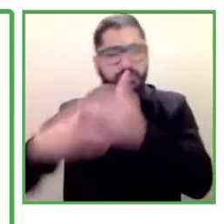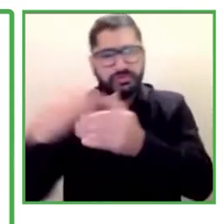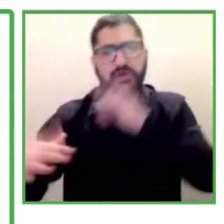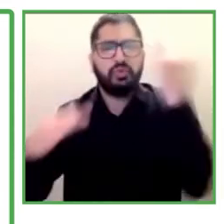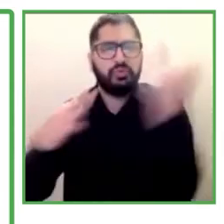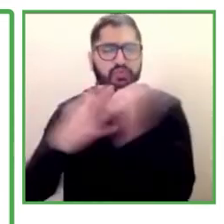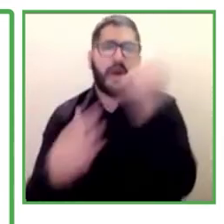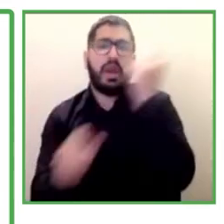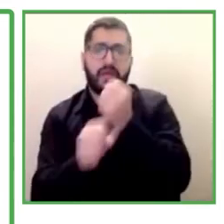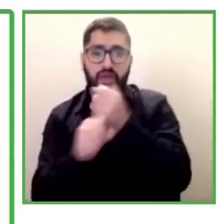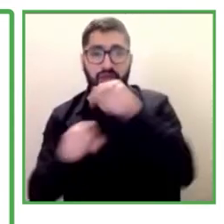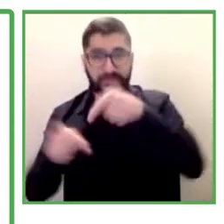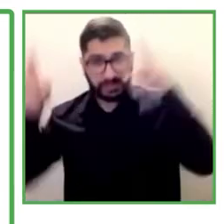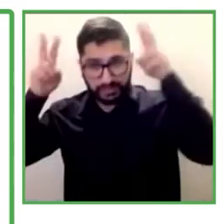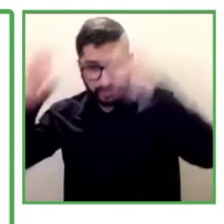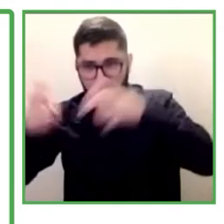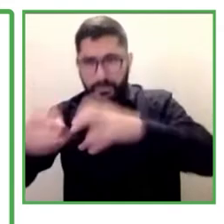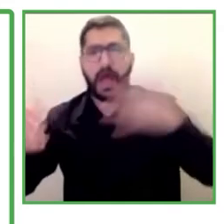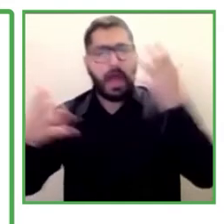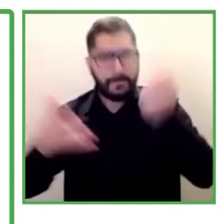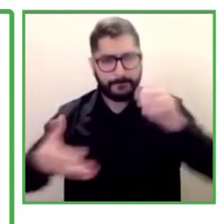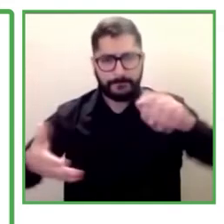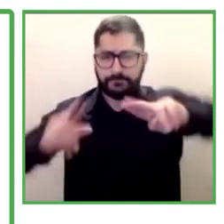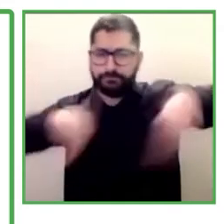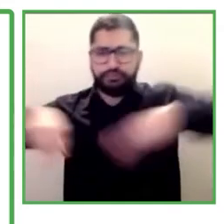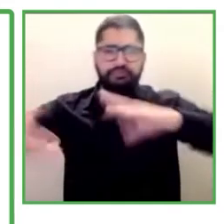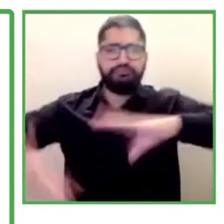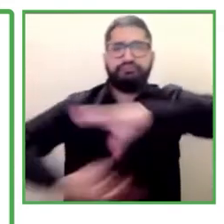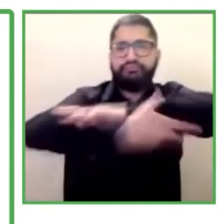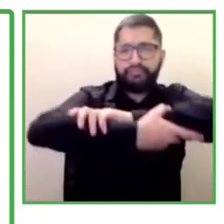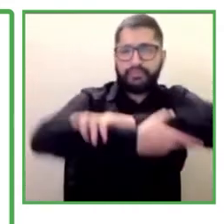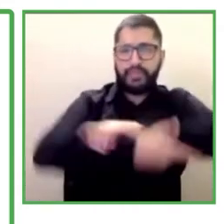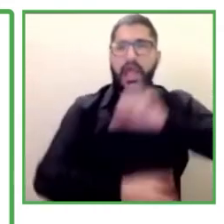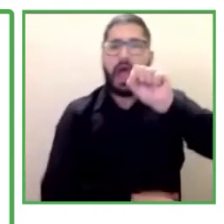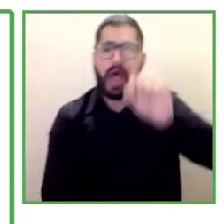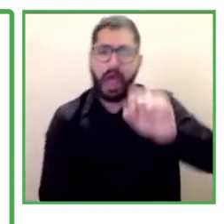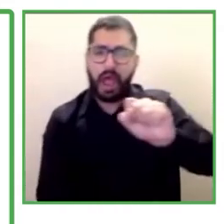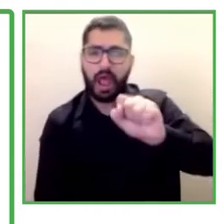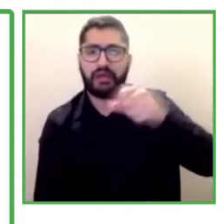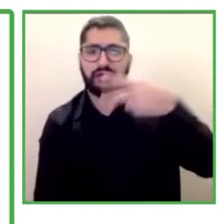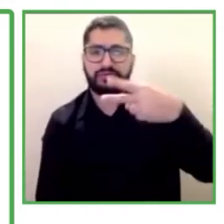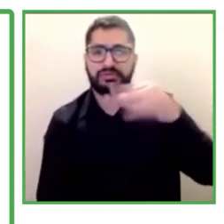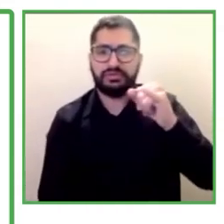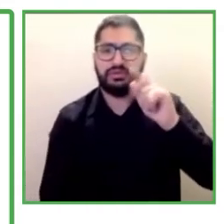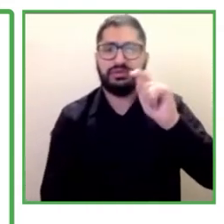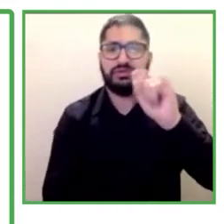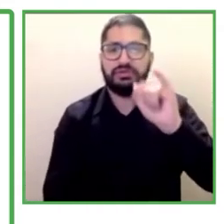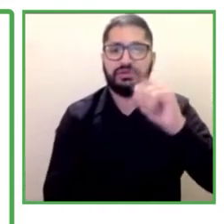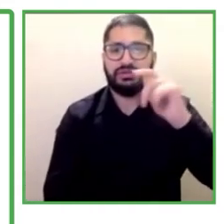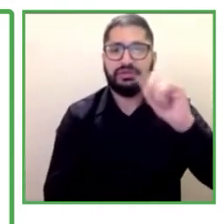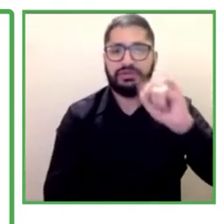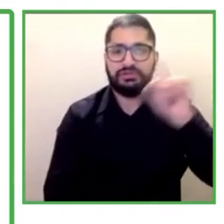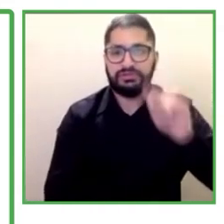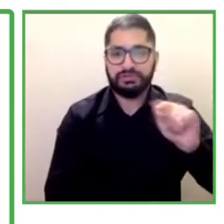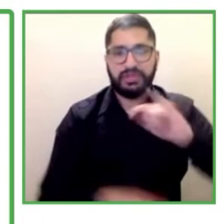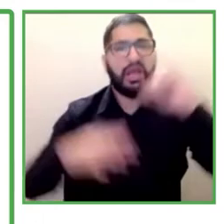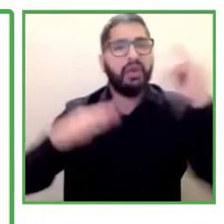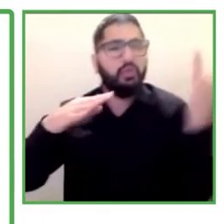Project, que se llama ICT, Innovation for Inclusion, donde también estamos impulsando tres